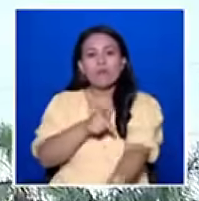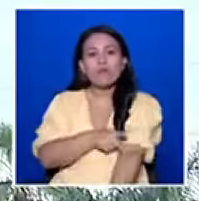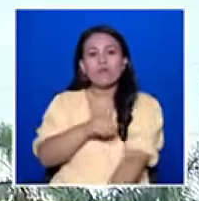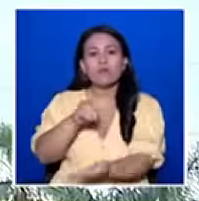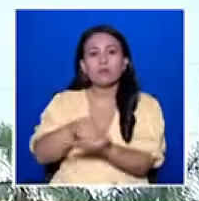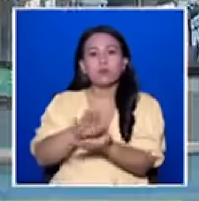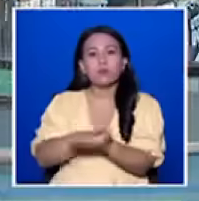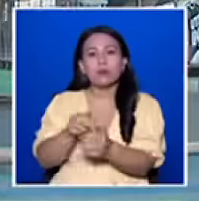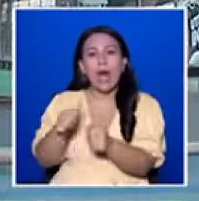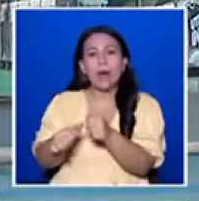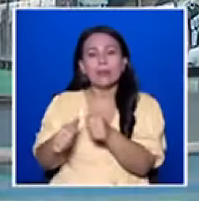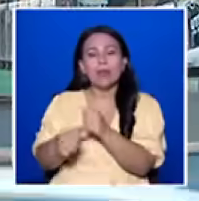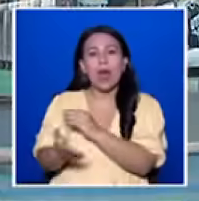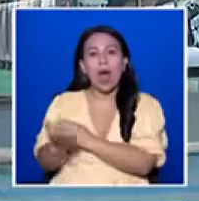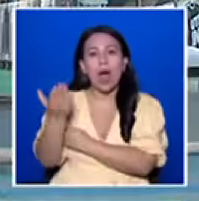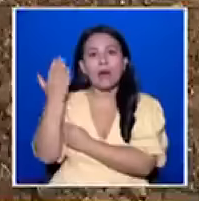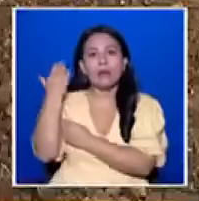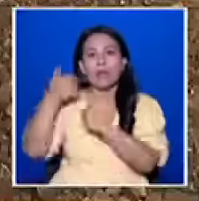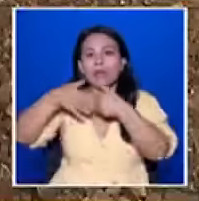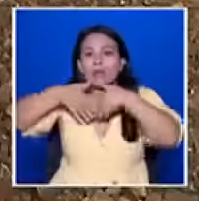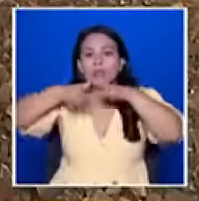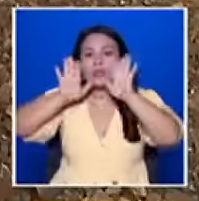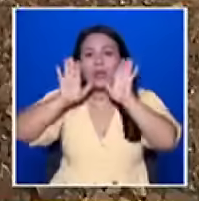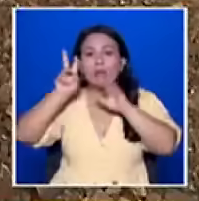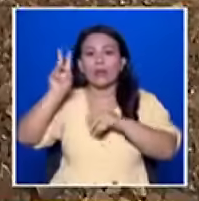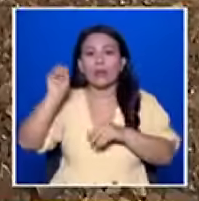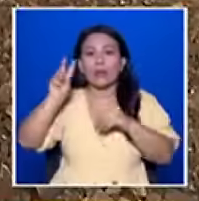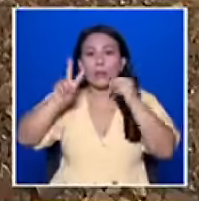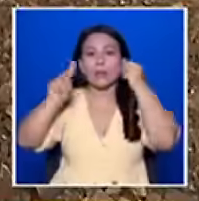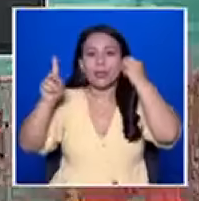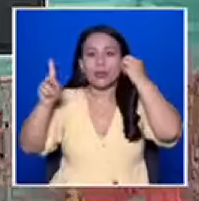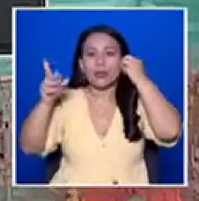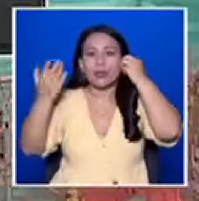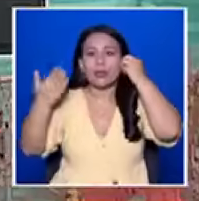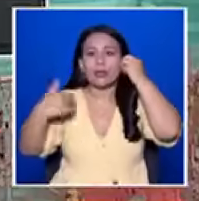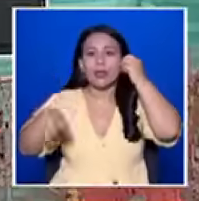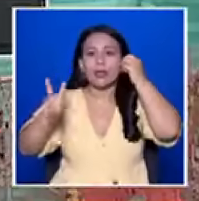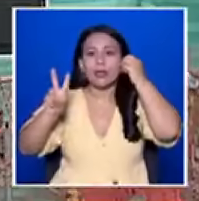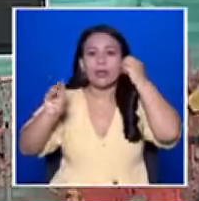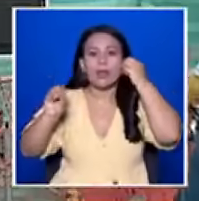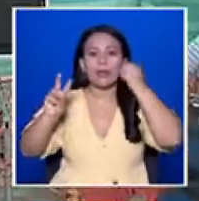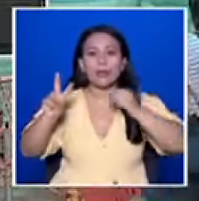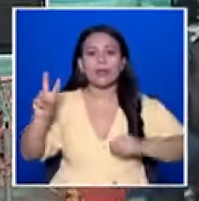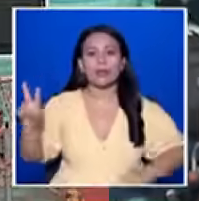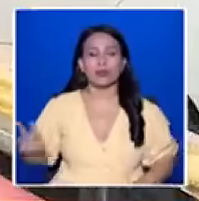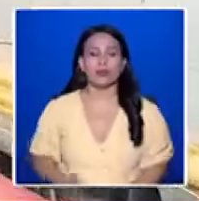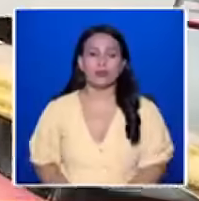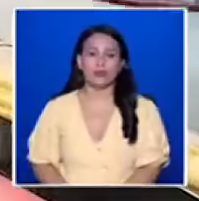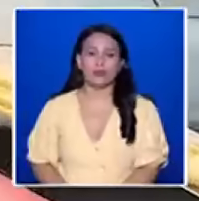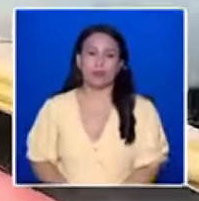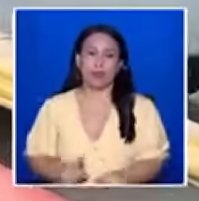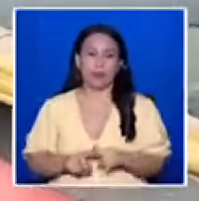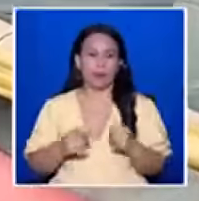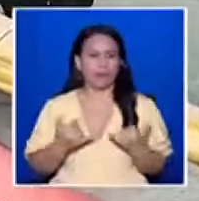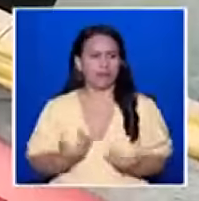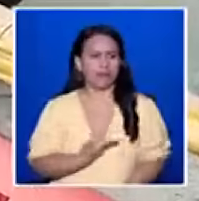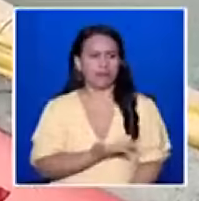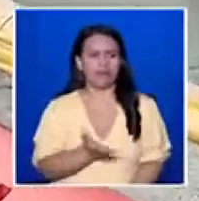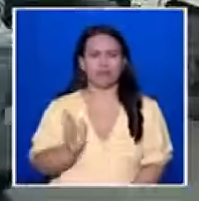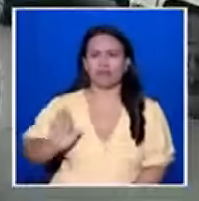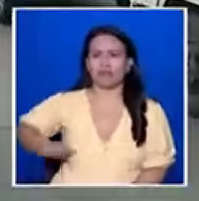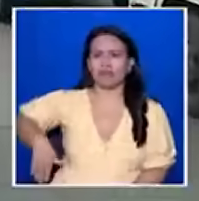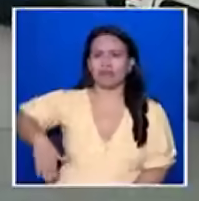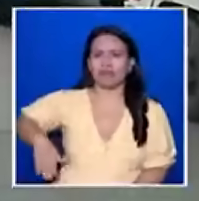la administración anterior, en diciembre del 2021, y que debió concluir en octubre del 2022, pero que actualmente